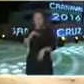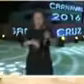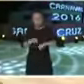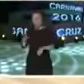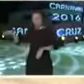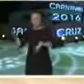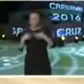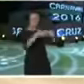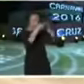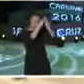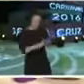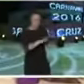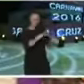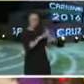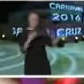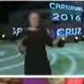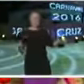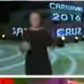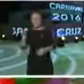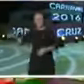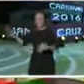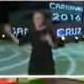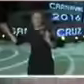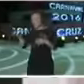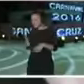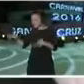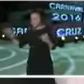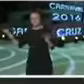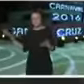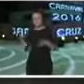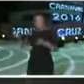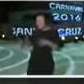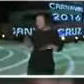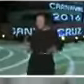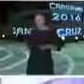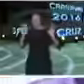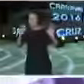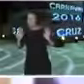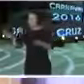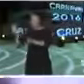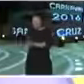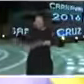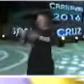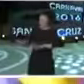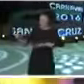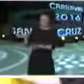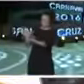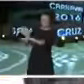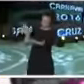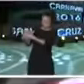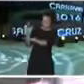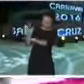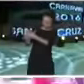y ella sepa a ella. ¿Qué le pasa a ella? Tú vas de cojones. Vete despacito y baja